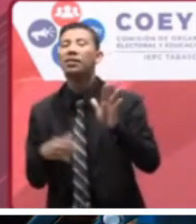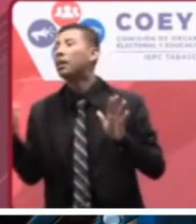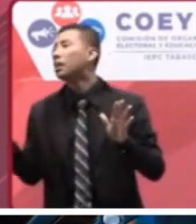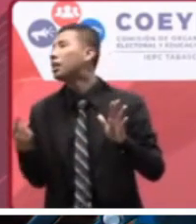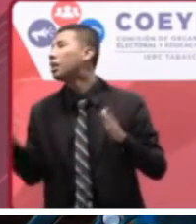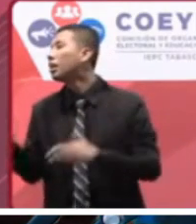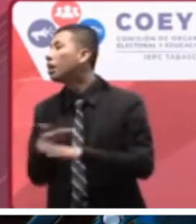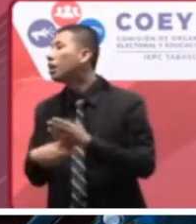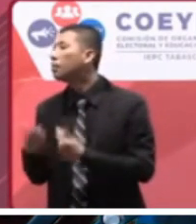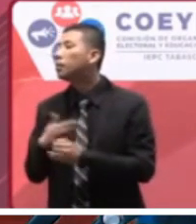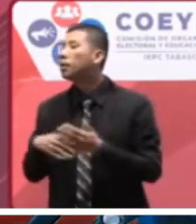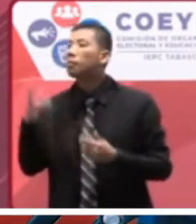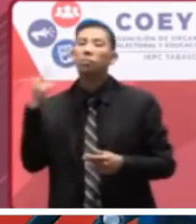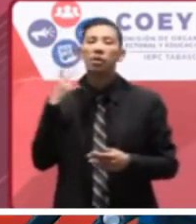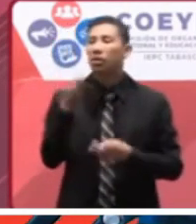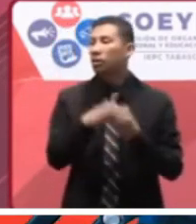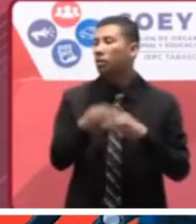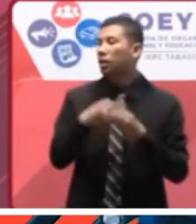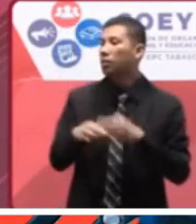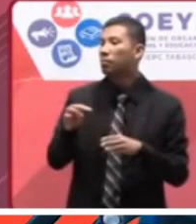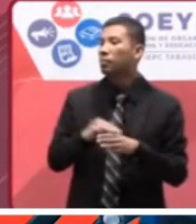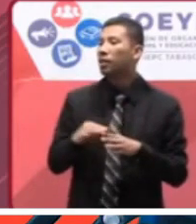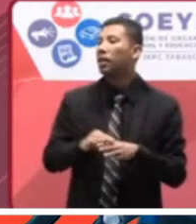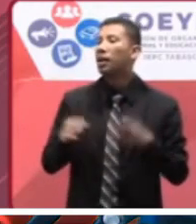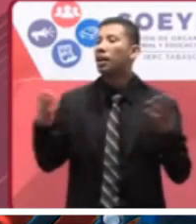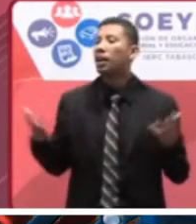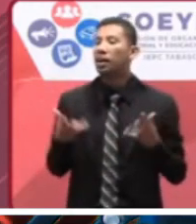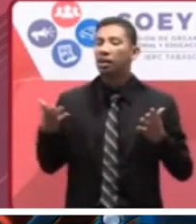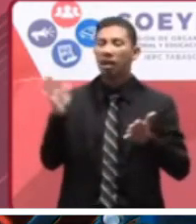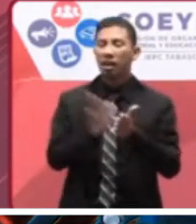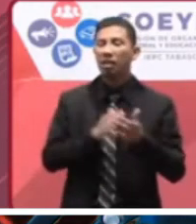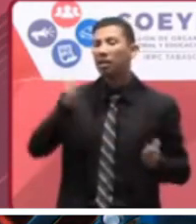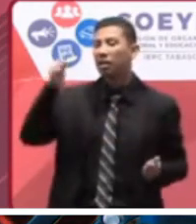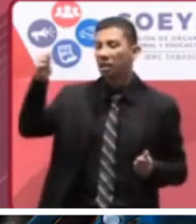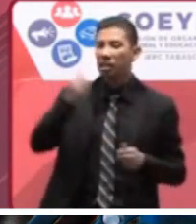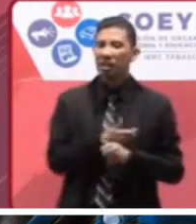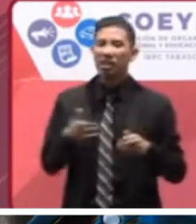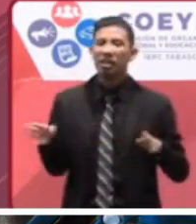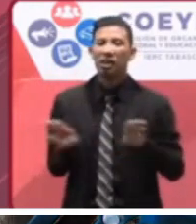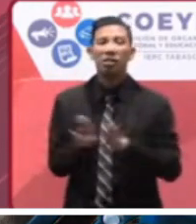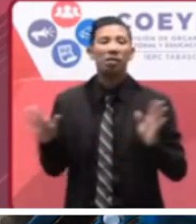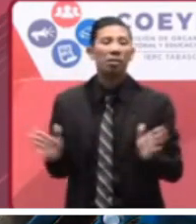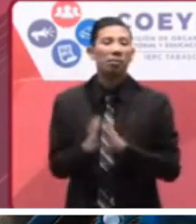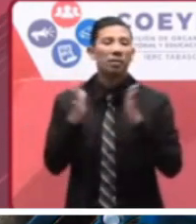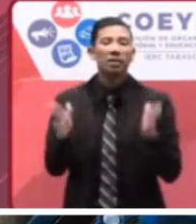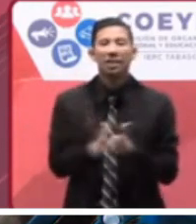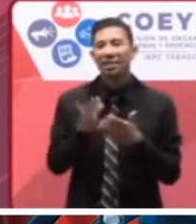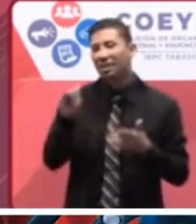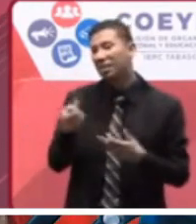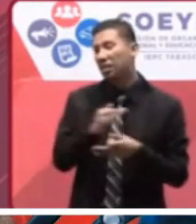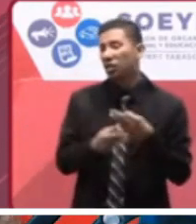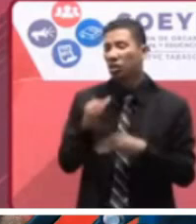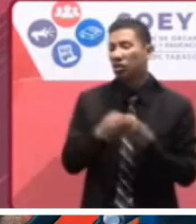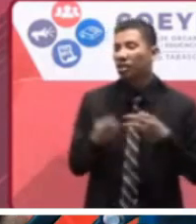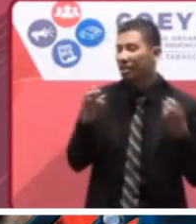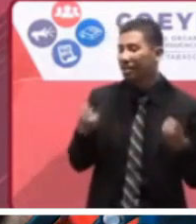partido político, todas las elecciones que Morena ha organizado, ha ganado, o ha participado, son elecciones organizadas por el INE y todos esos triunfos